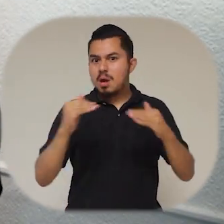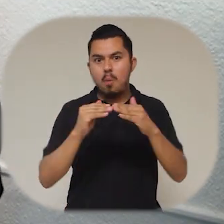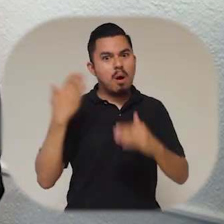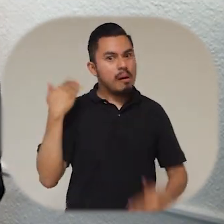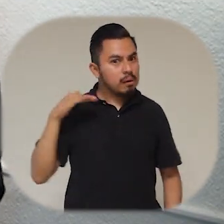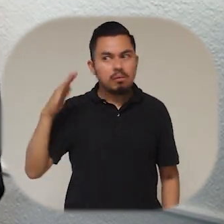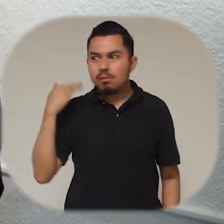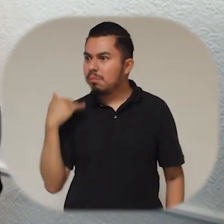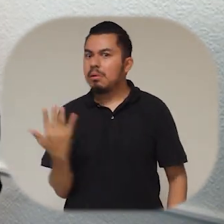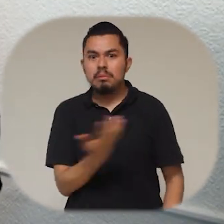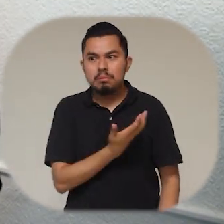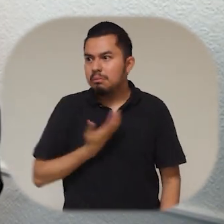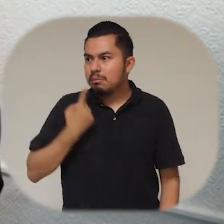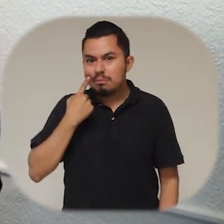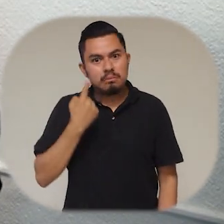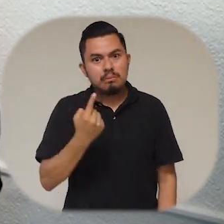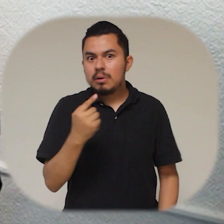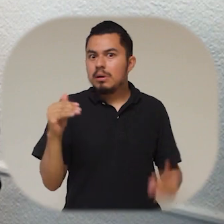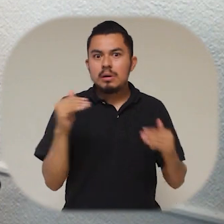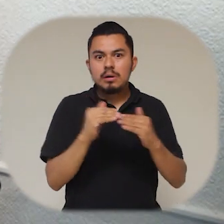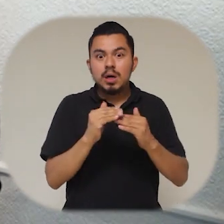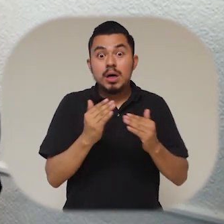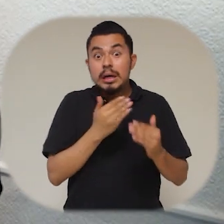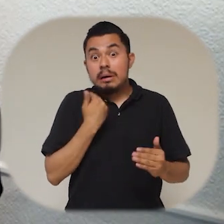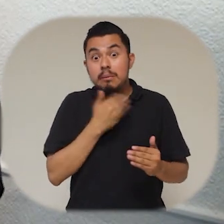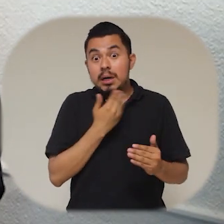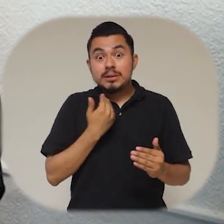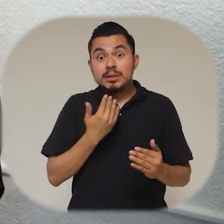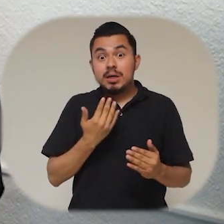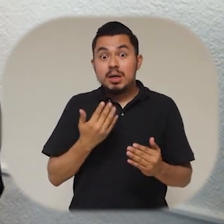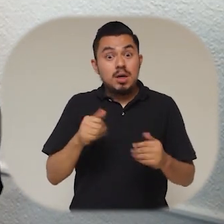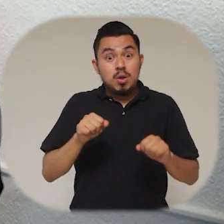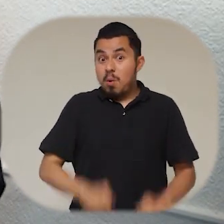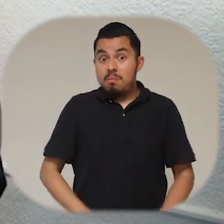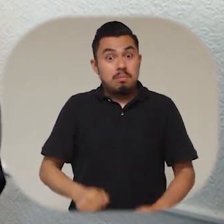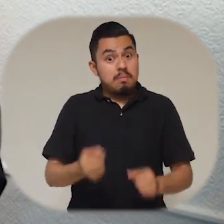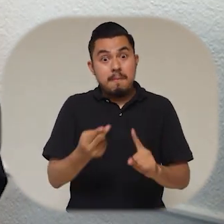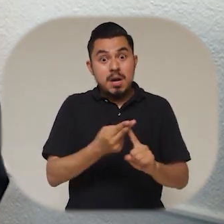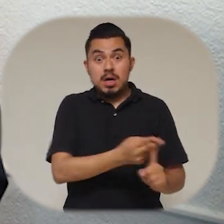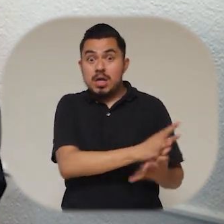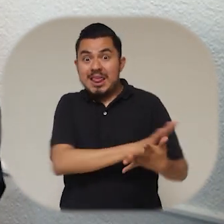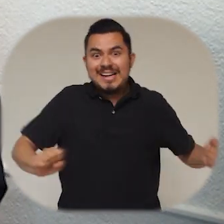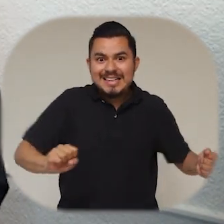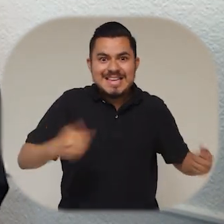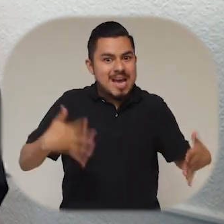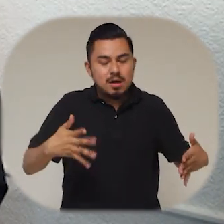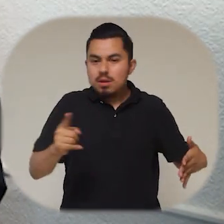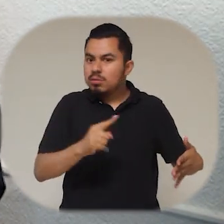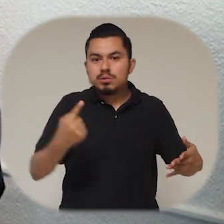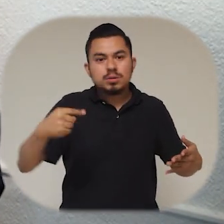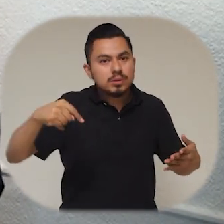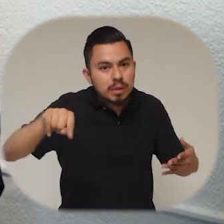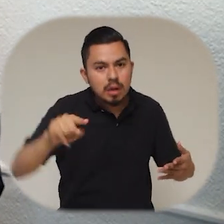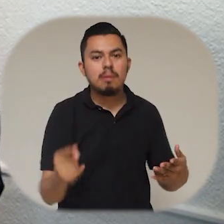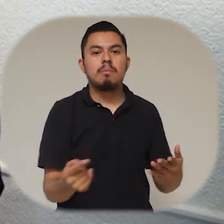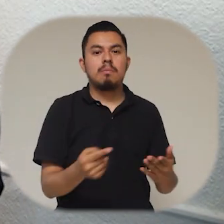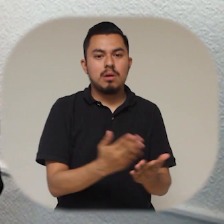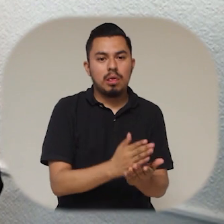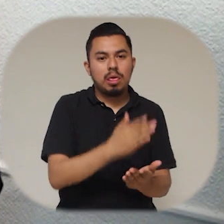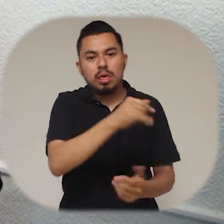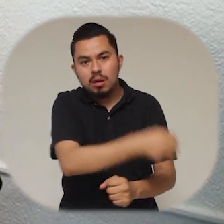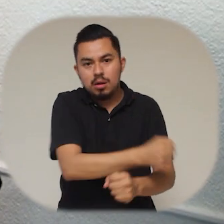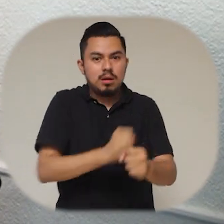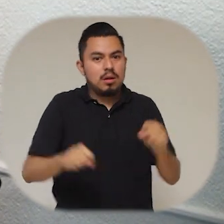es que la expresión que podía ofrecer era limitada, y también era algo que